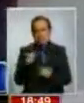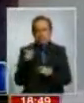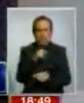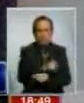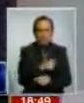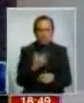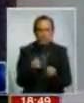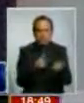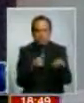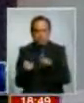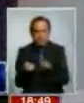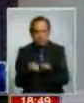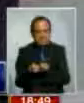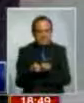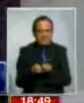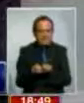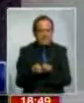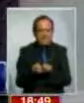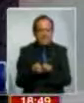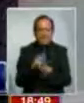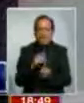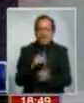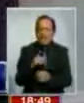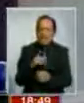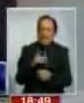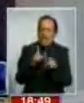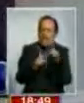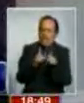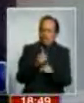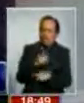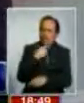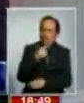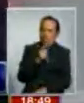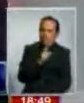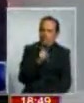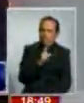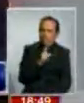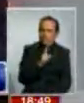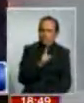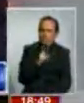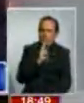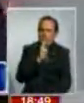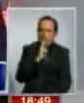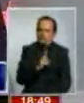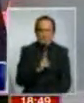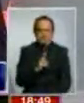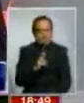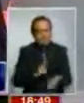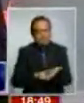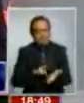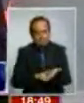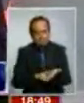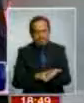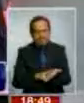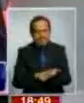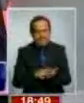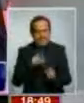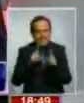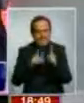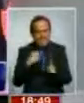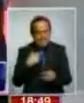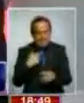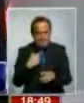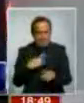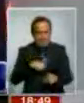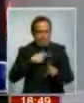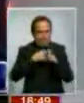más dinero al otro lado de la barrera. Evidentemente a alguien no le gustó eso. A alguien no le gustó ese resultado, eso es evidente, que este éxito nuestro